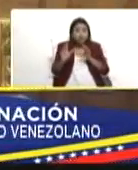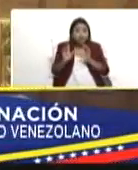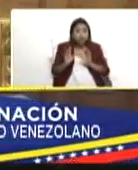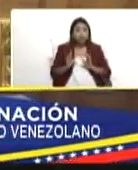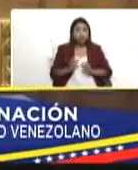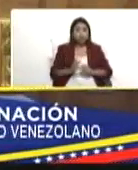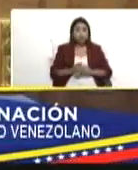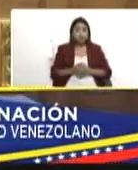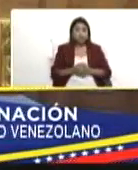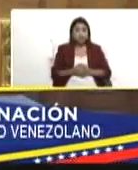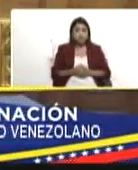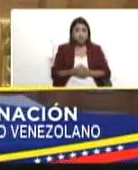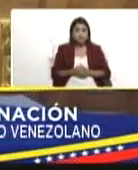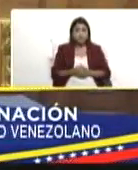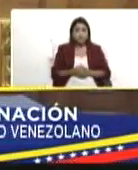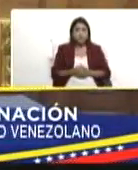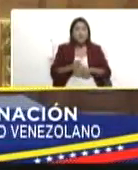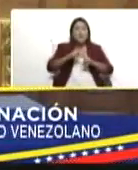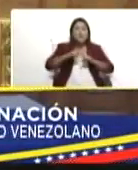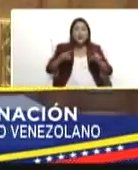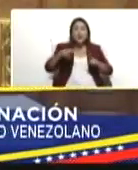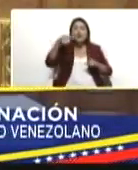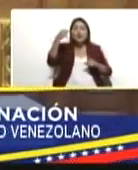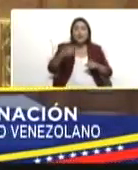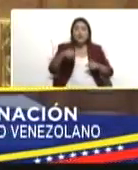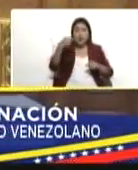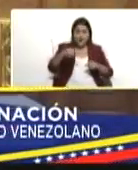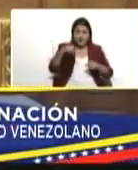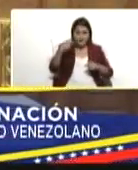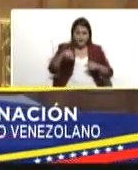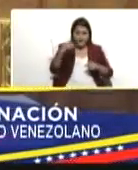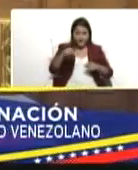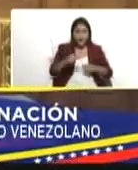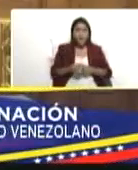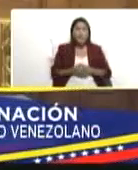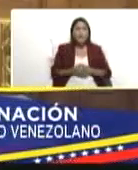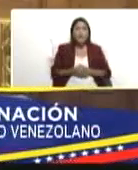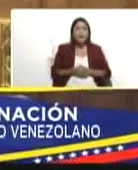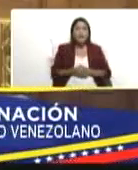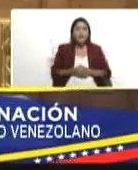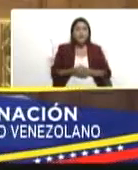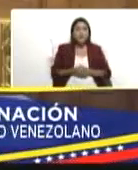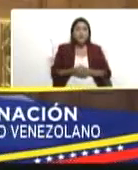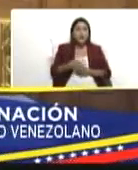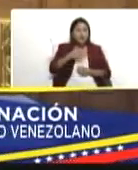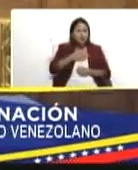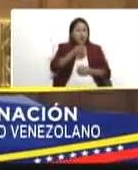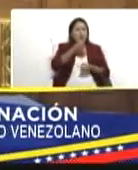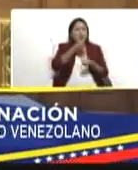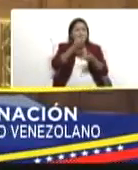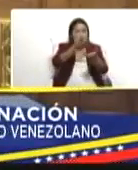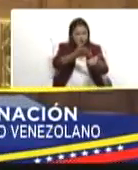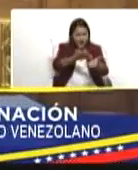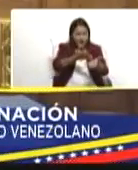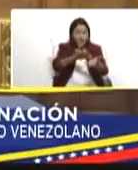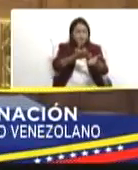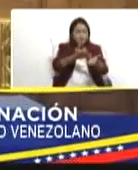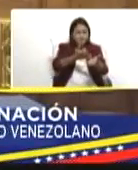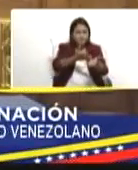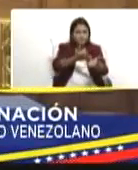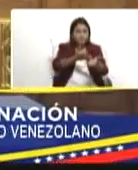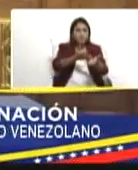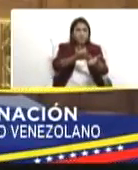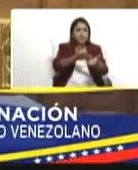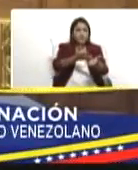listo para el mes de noviembre yo tengo que contar todo esto salga